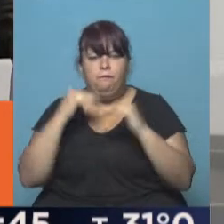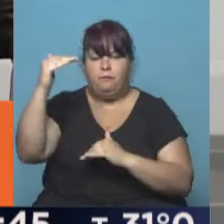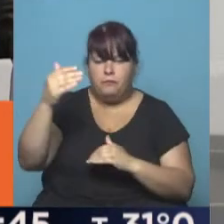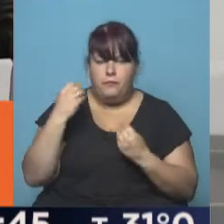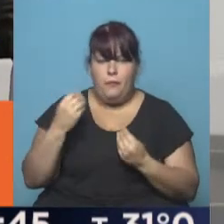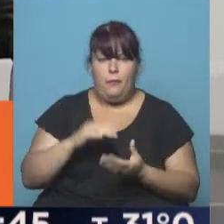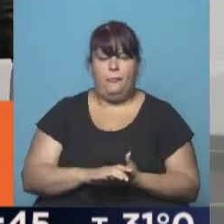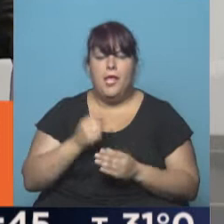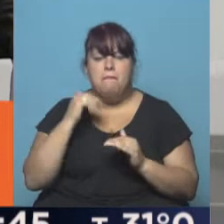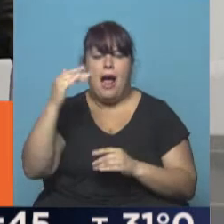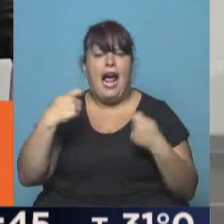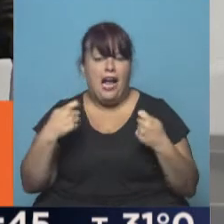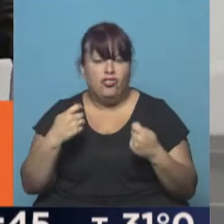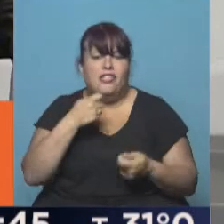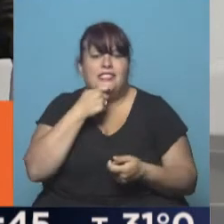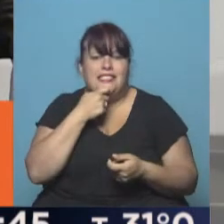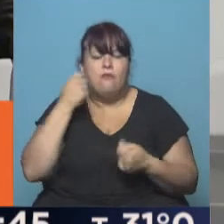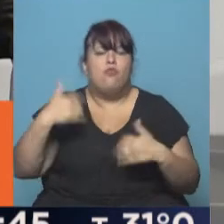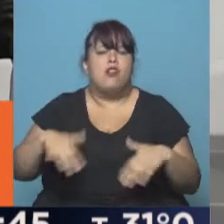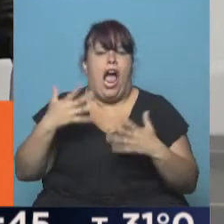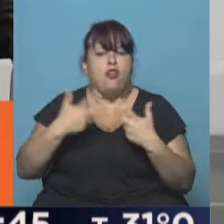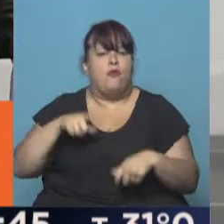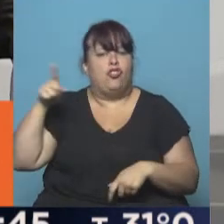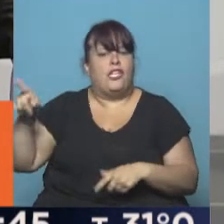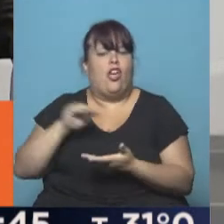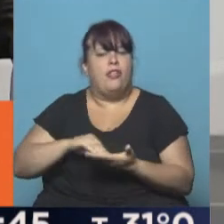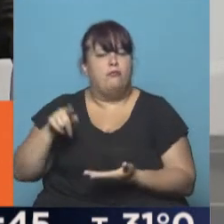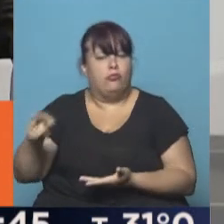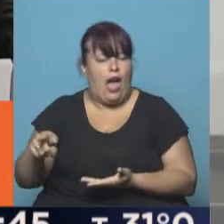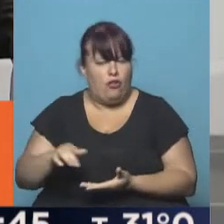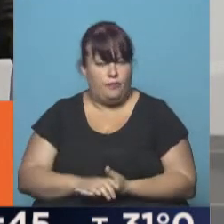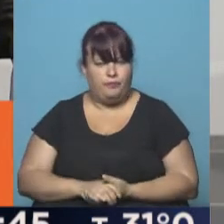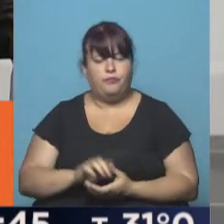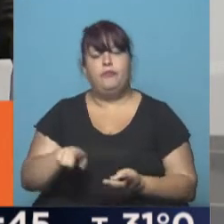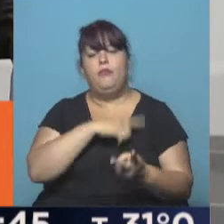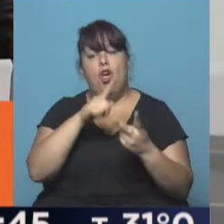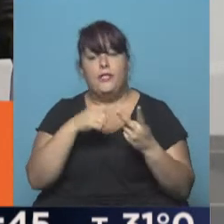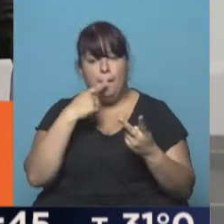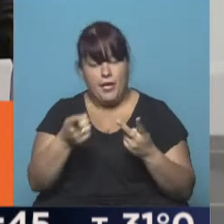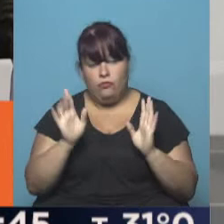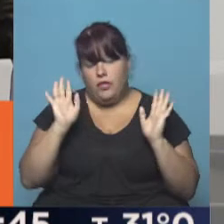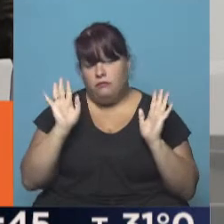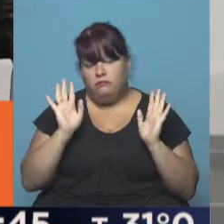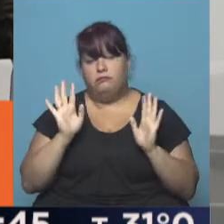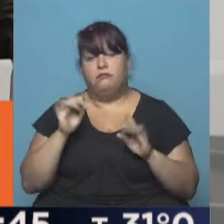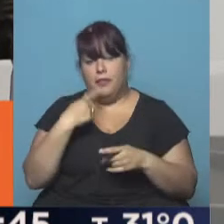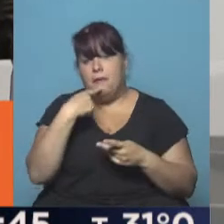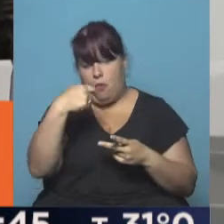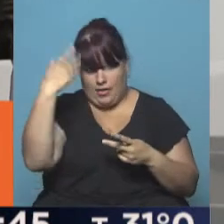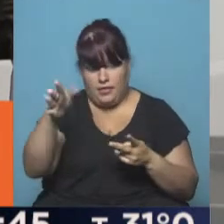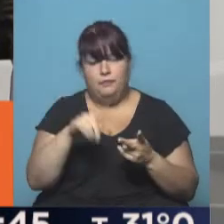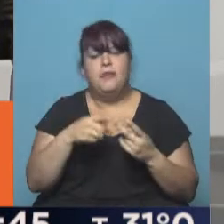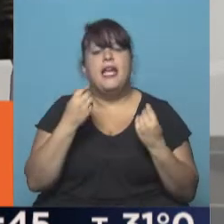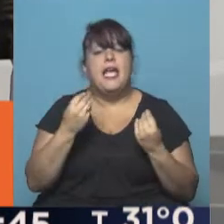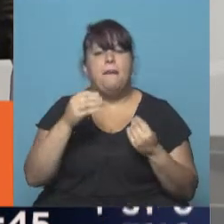poco el costo fiscal si es que era tan caro el proyecto que votó la Cámara de Diputados? Y la segunda pregunta, y se la dejo, y después me la contesta, ¿qué